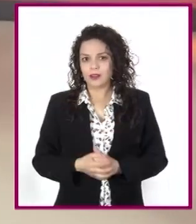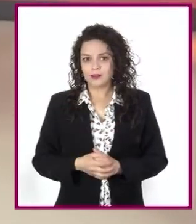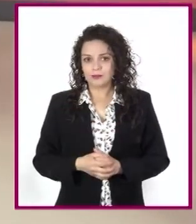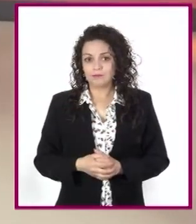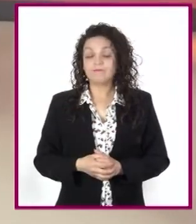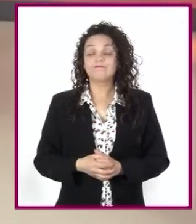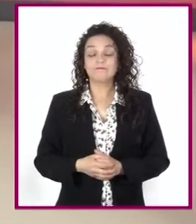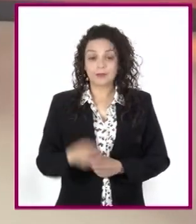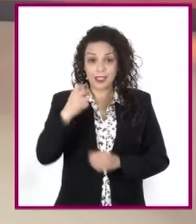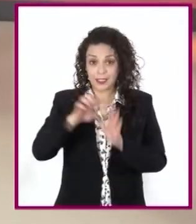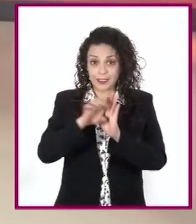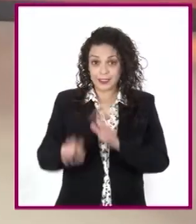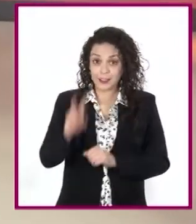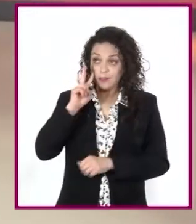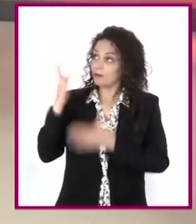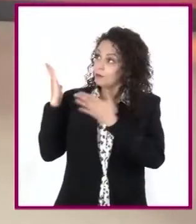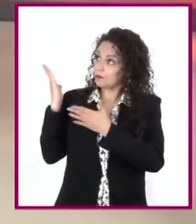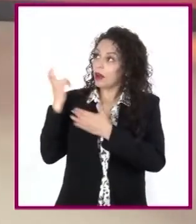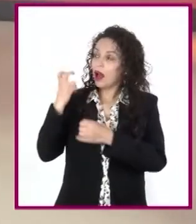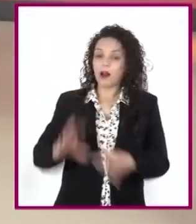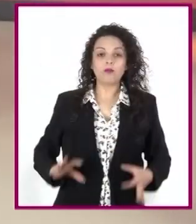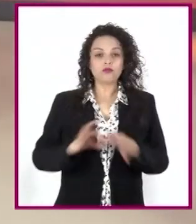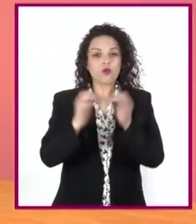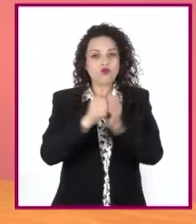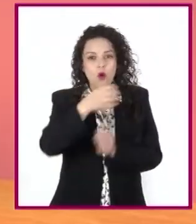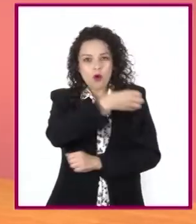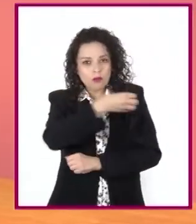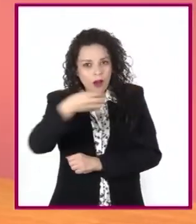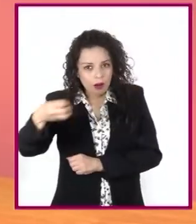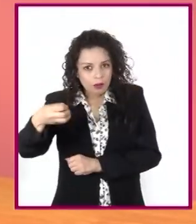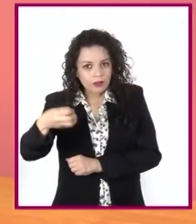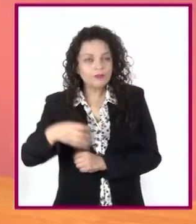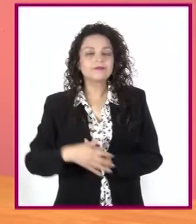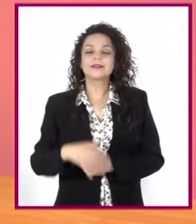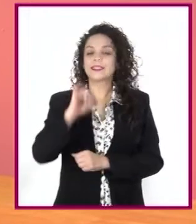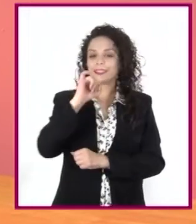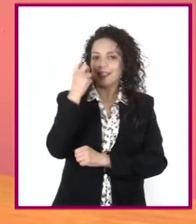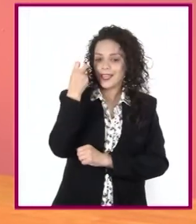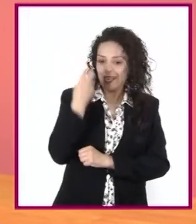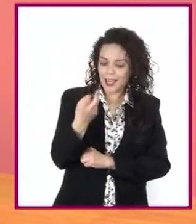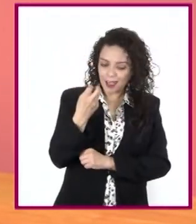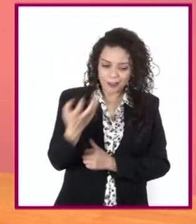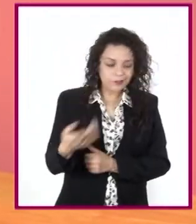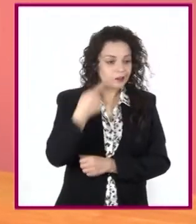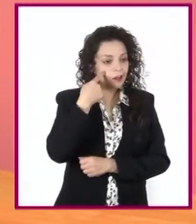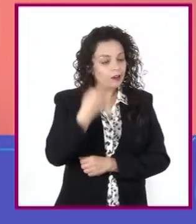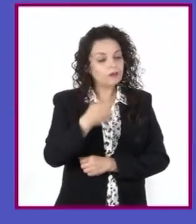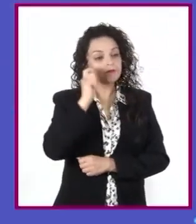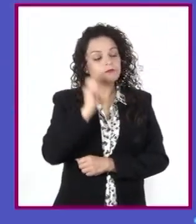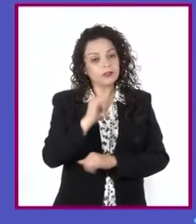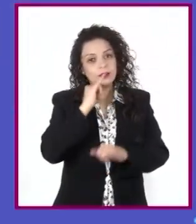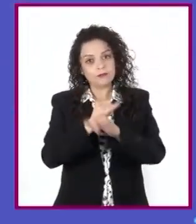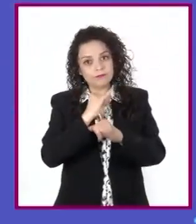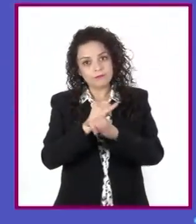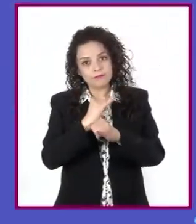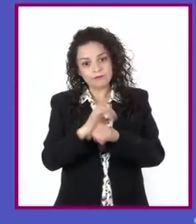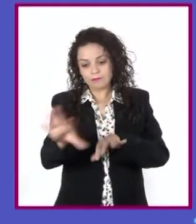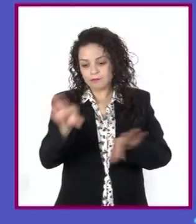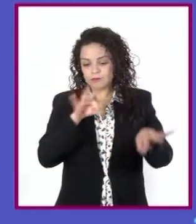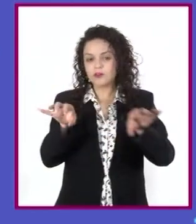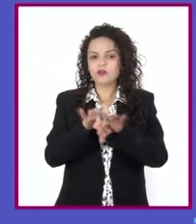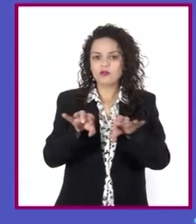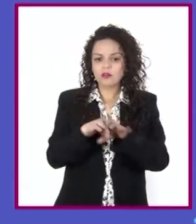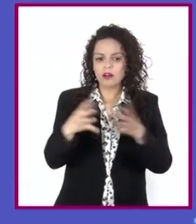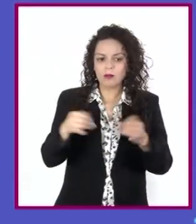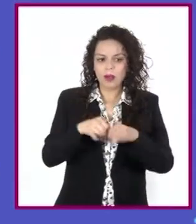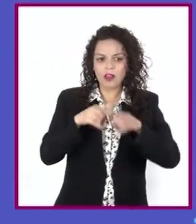que nos acaba de explicar. Exactamente. Revisemos las referencias electrónicas. Son